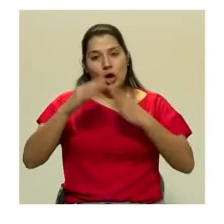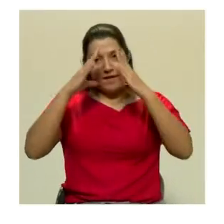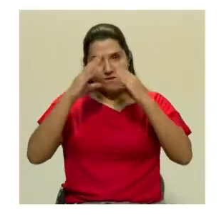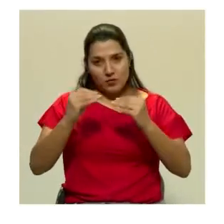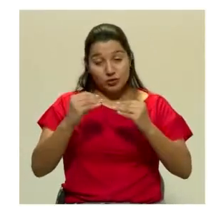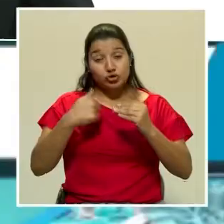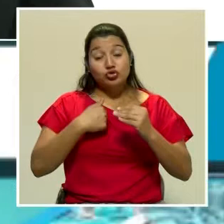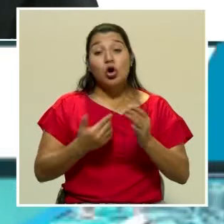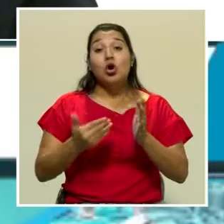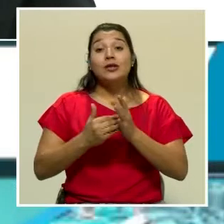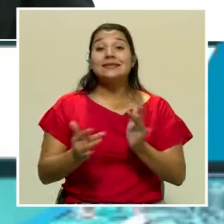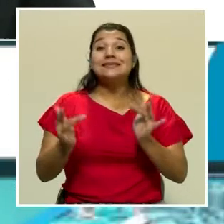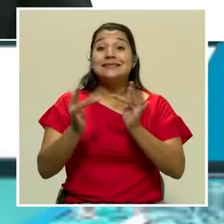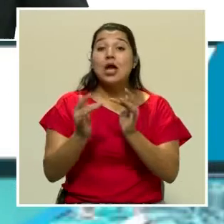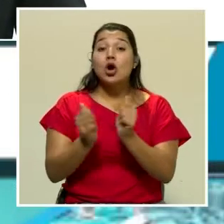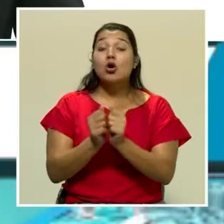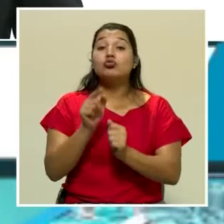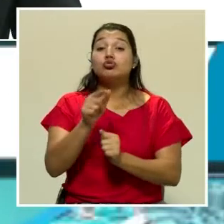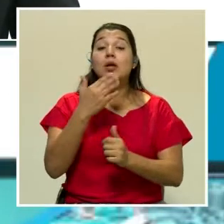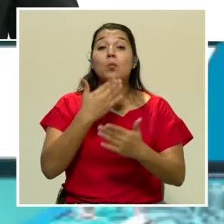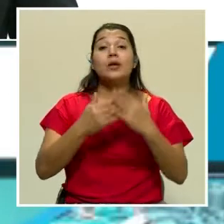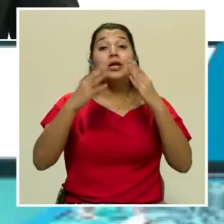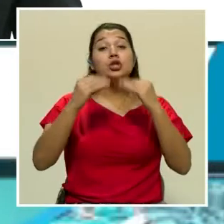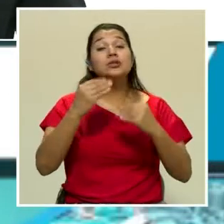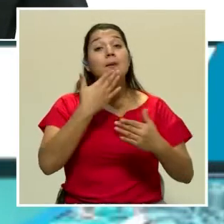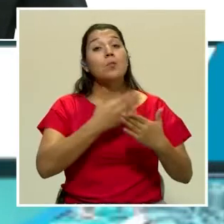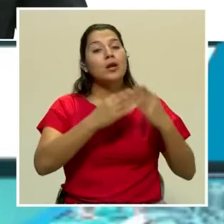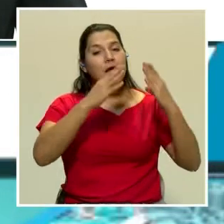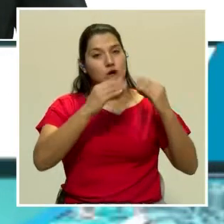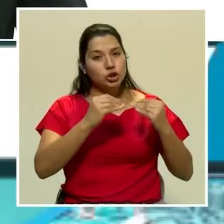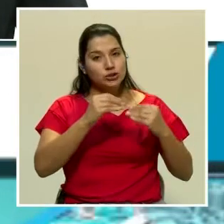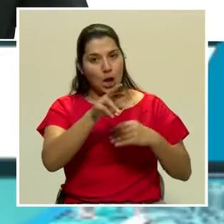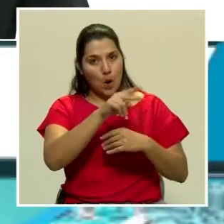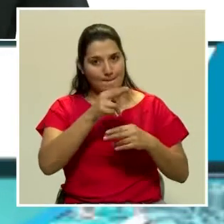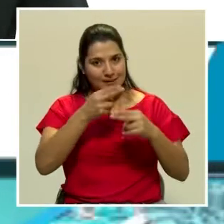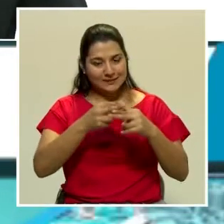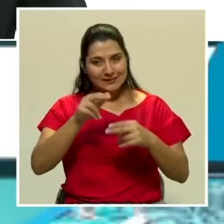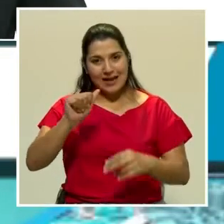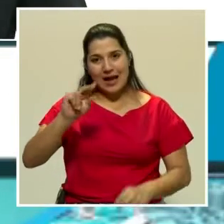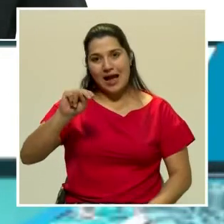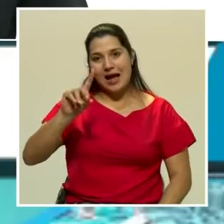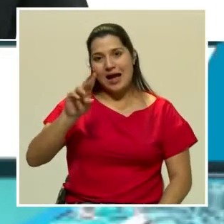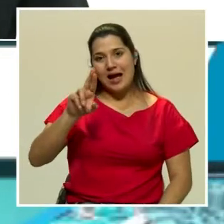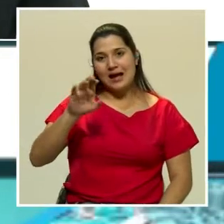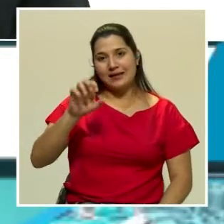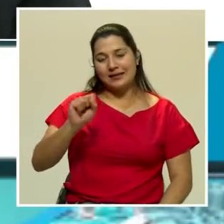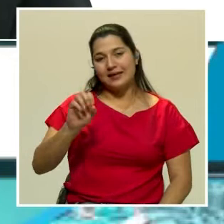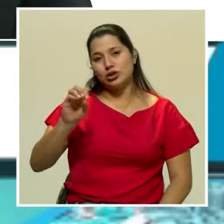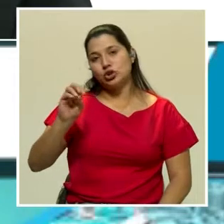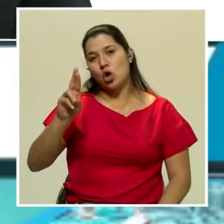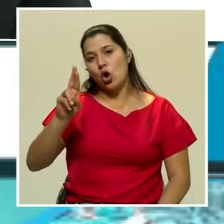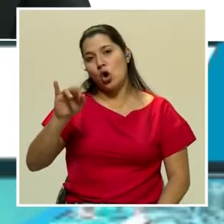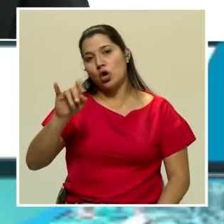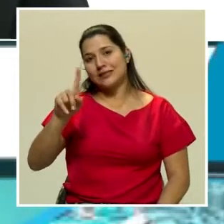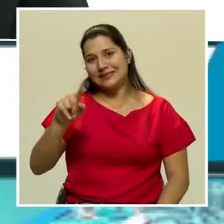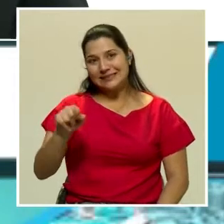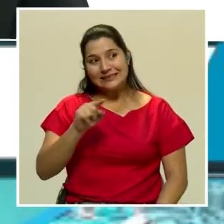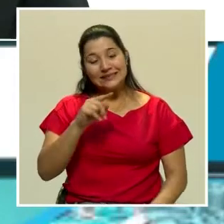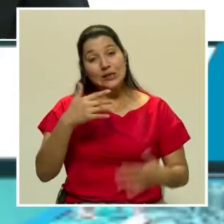Regreso con usted al estudio. Buenas noches. Buenas noches a nuestro compañero Andrés Ortiz. Todo un